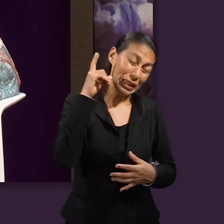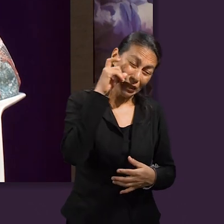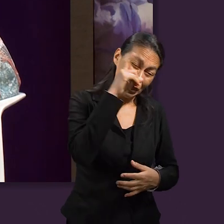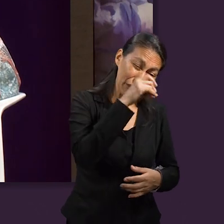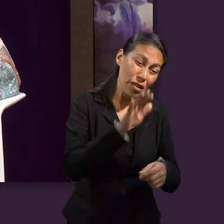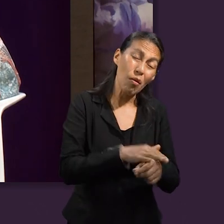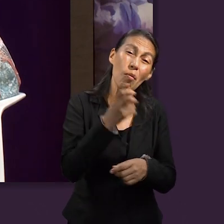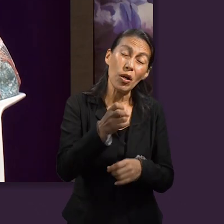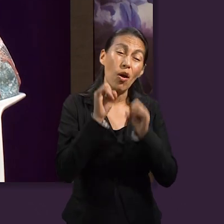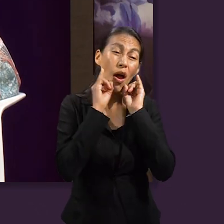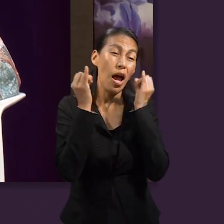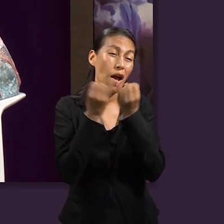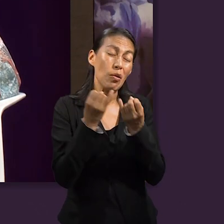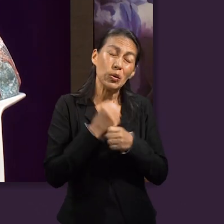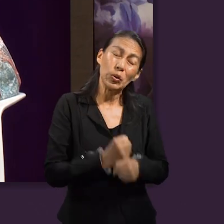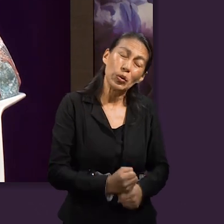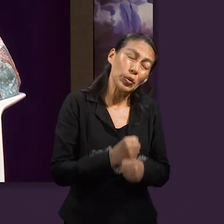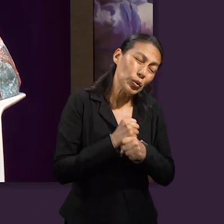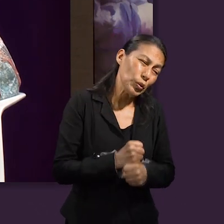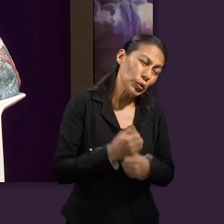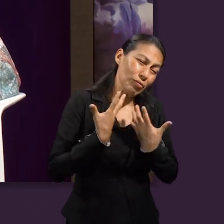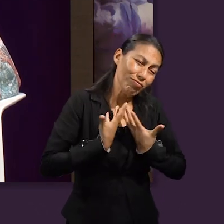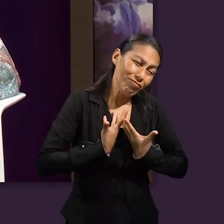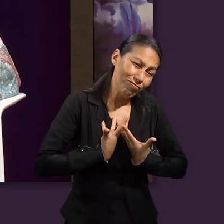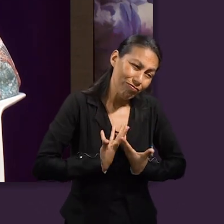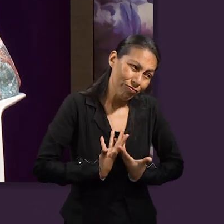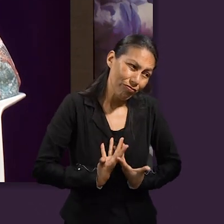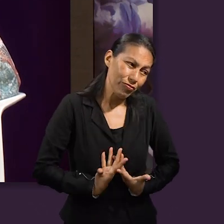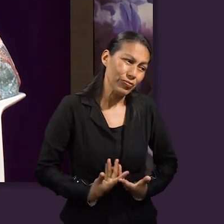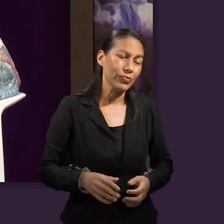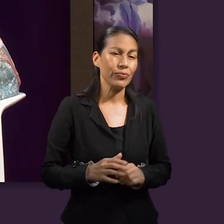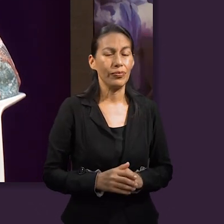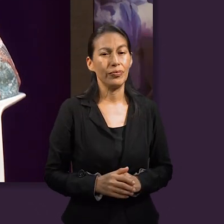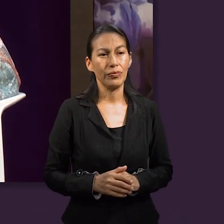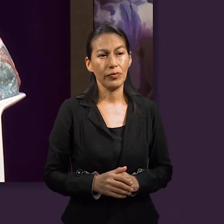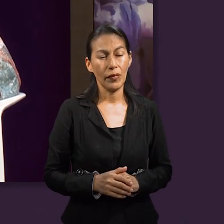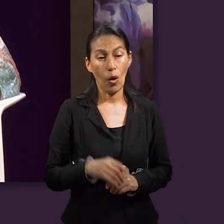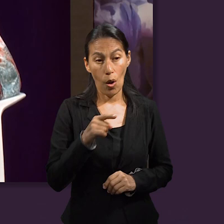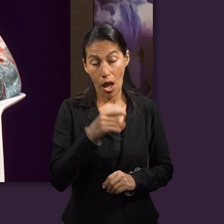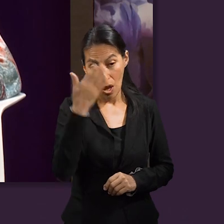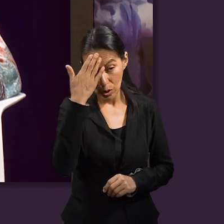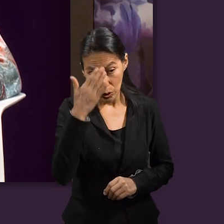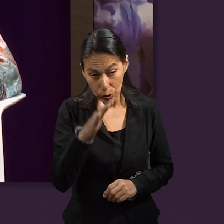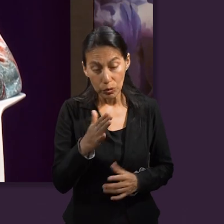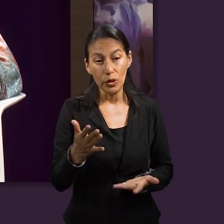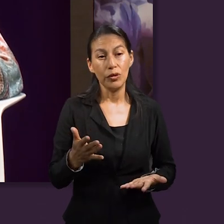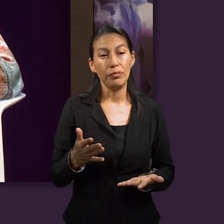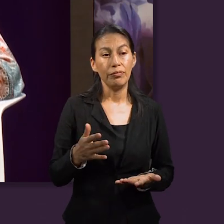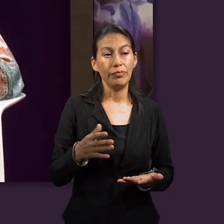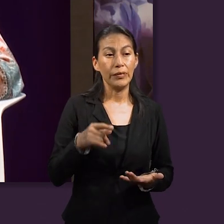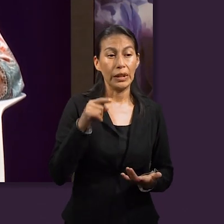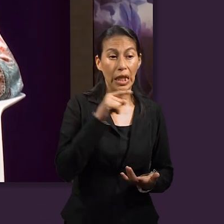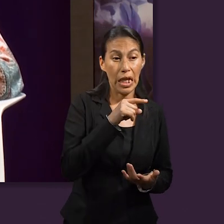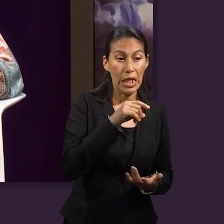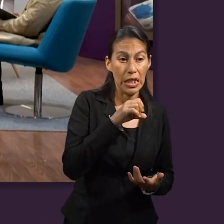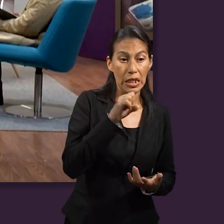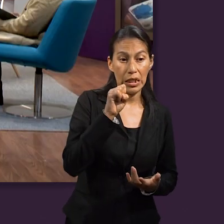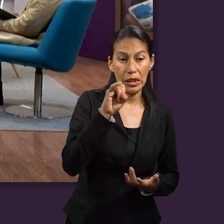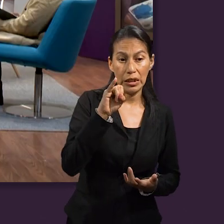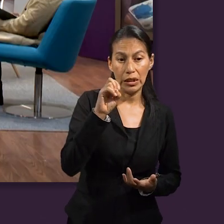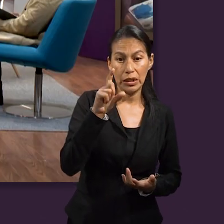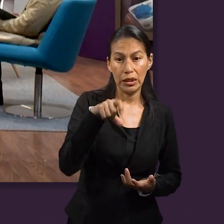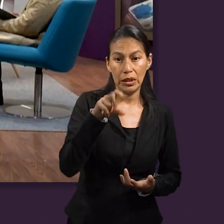actitud de jacob porque bueno si bien la biblia no menciona que hizo nada cuando se enteró de que sí que me servía